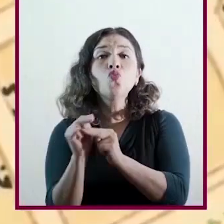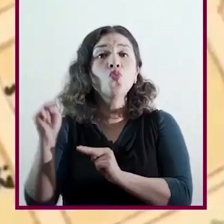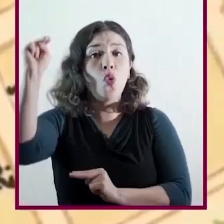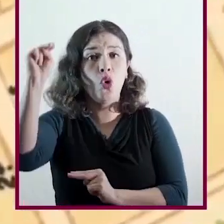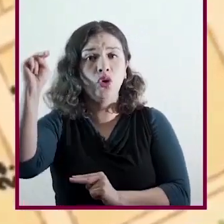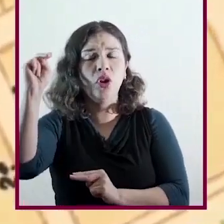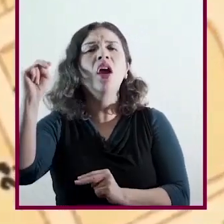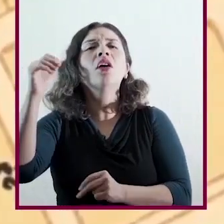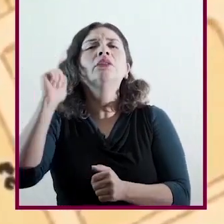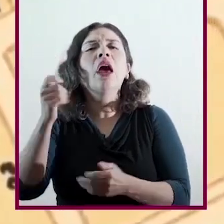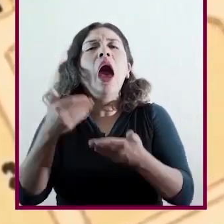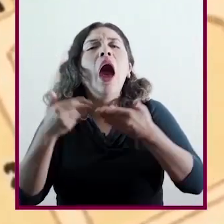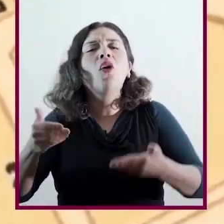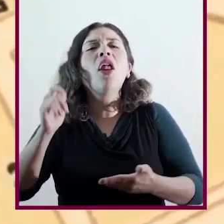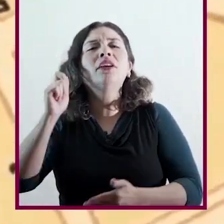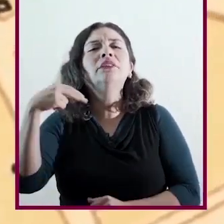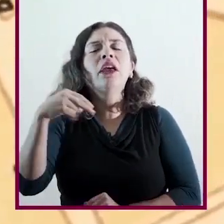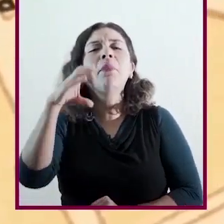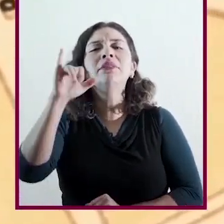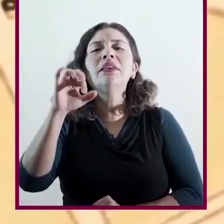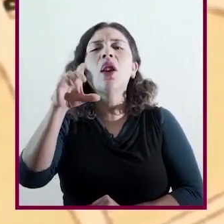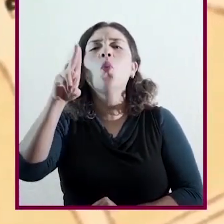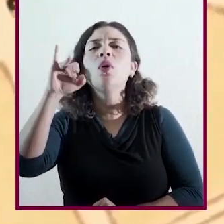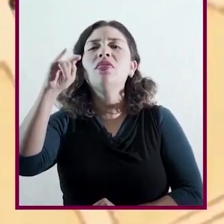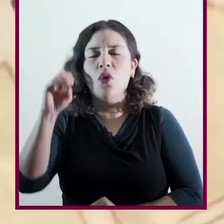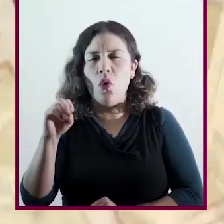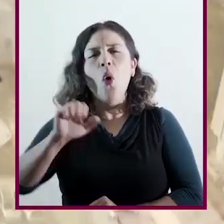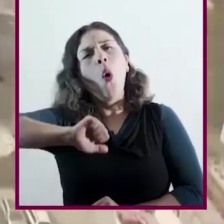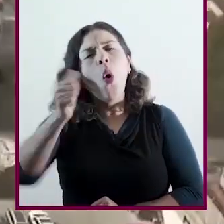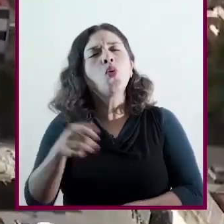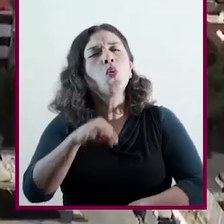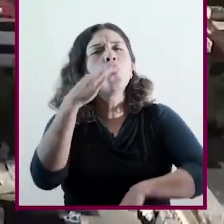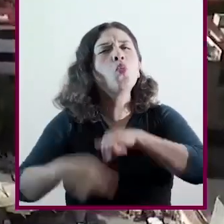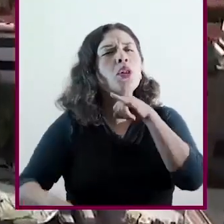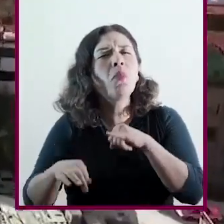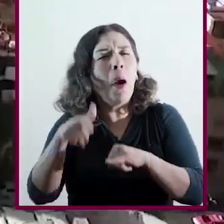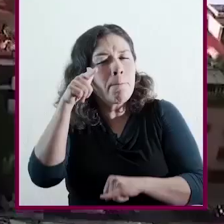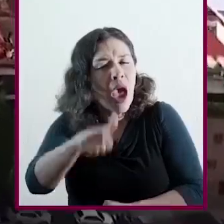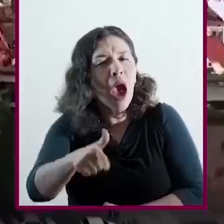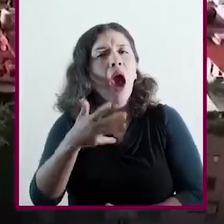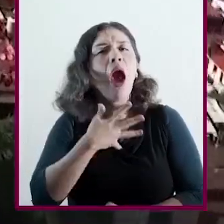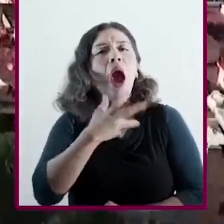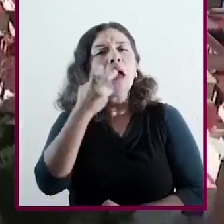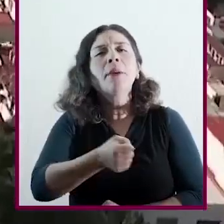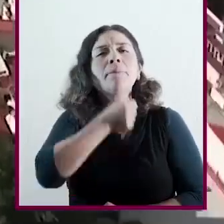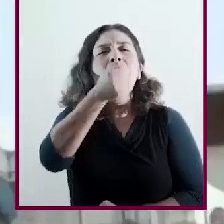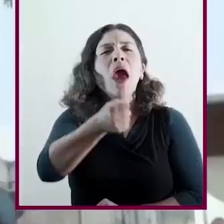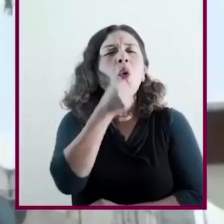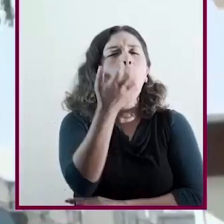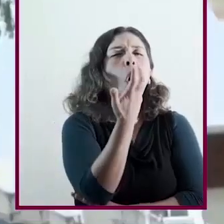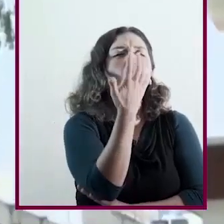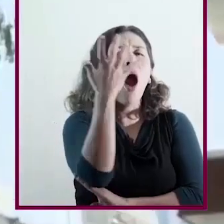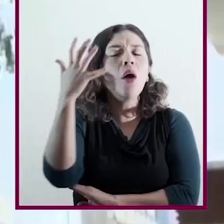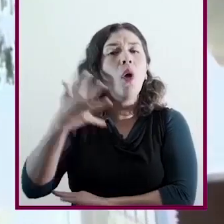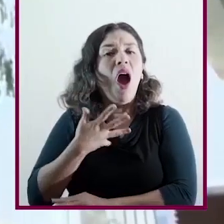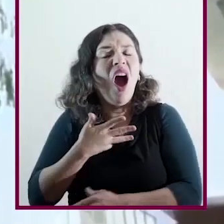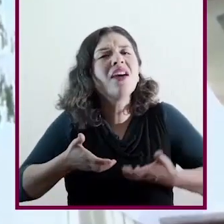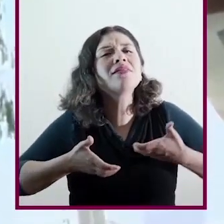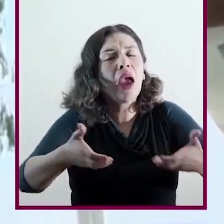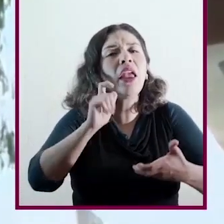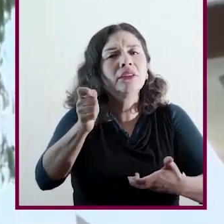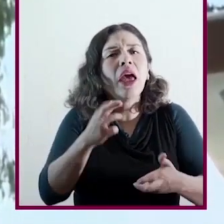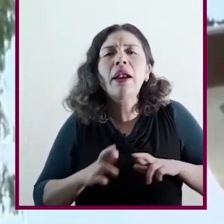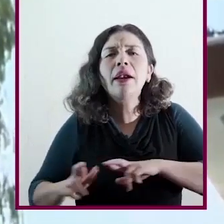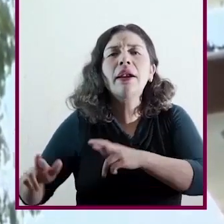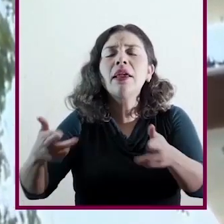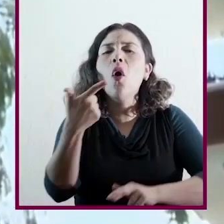en el ángulo norte, junto al actual circuito interior, y quizá uno de los últimos vestigios sea este viejo árbol, ubicado